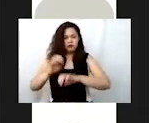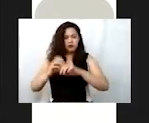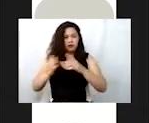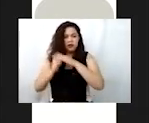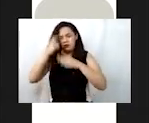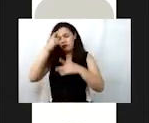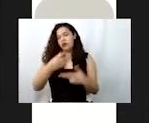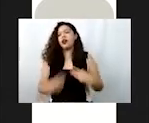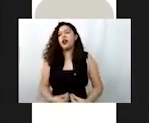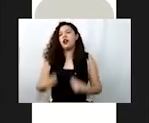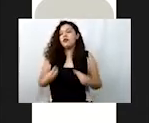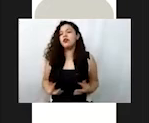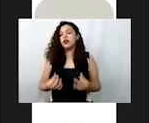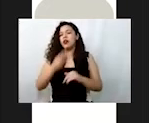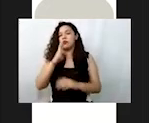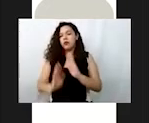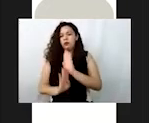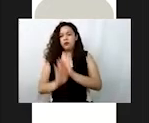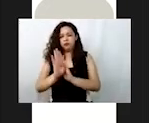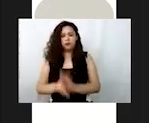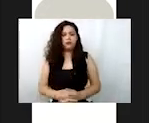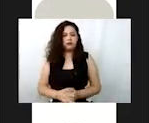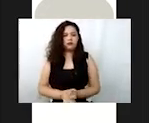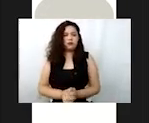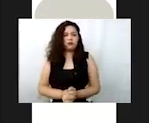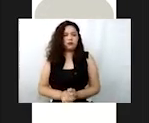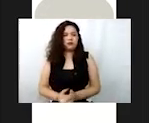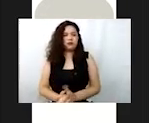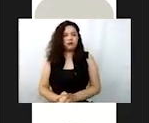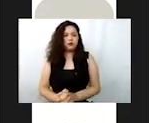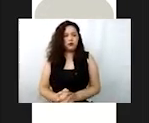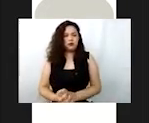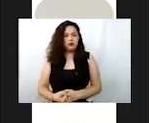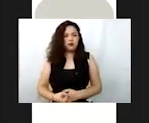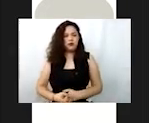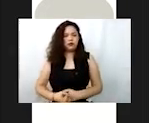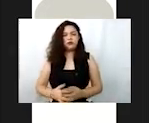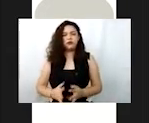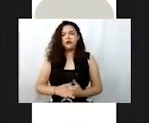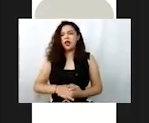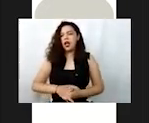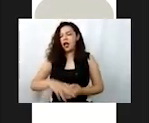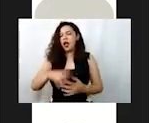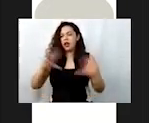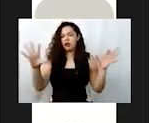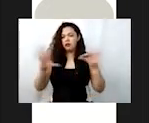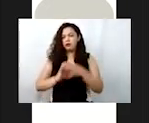vida de las personas. Hay pues obviamente también coaliciones, organizaciones que van